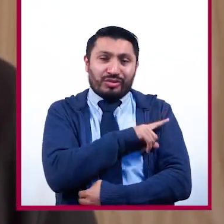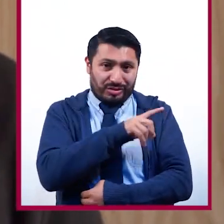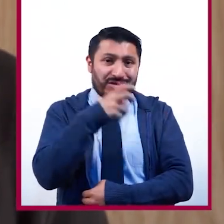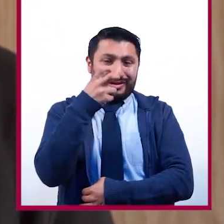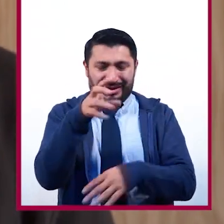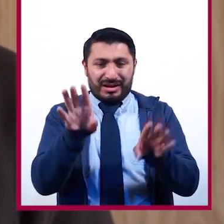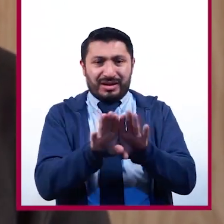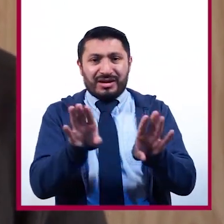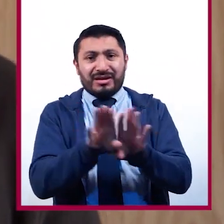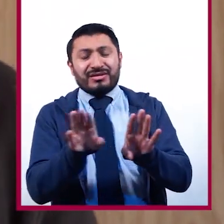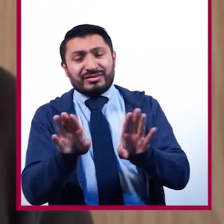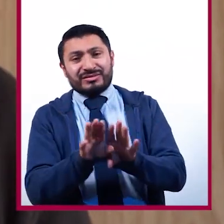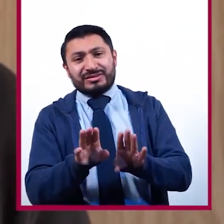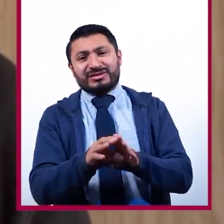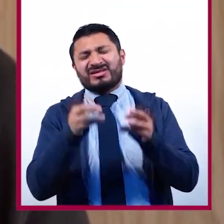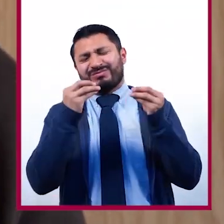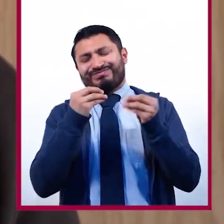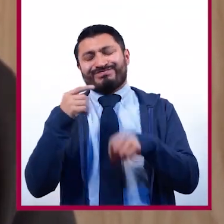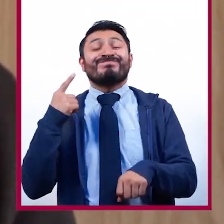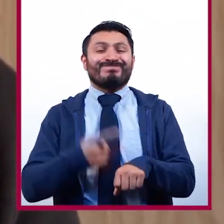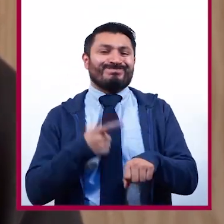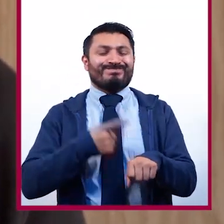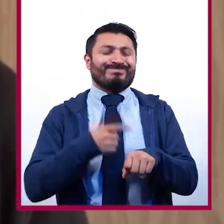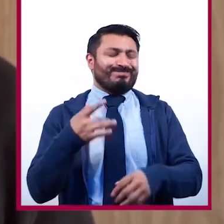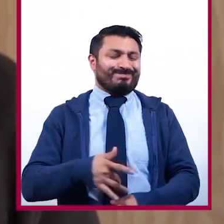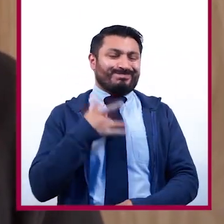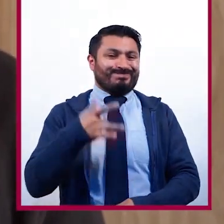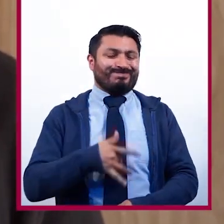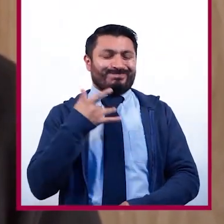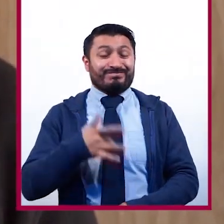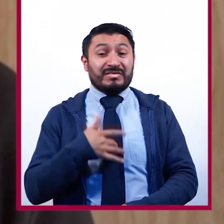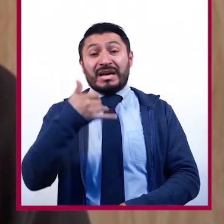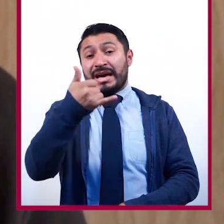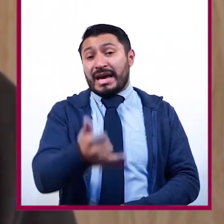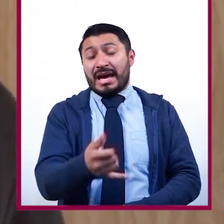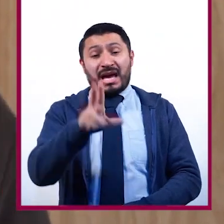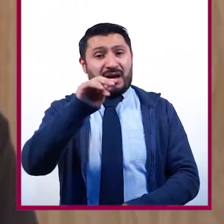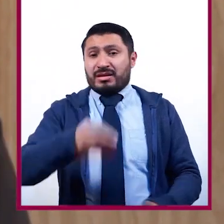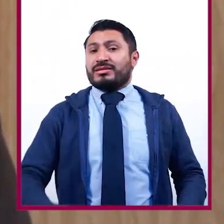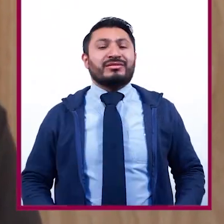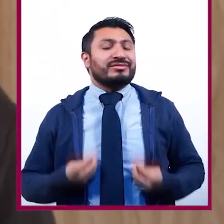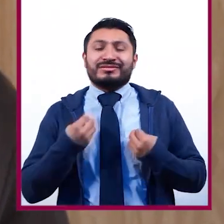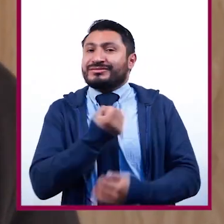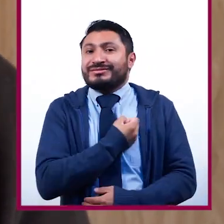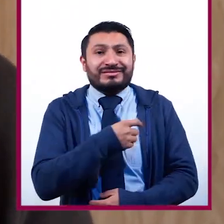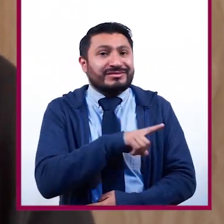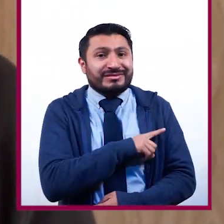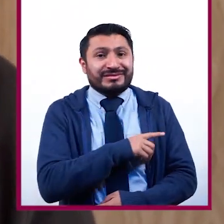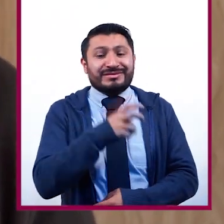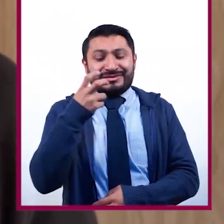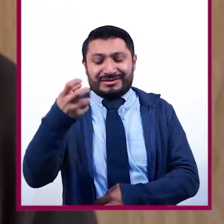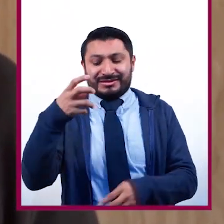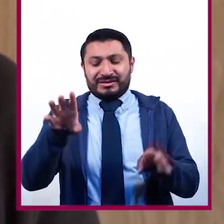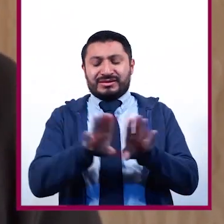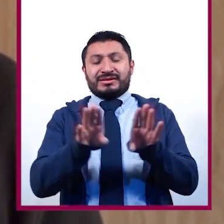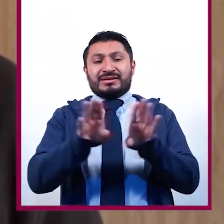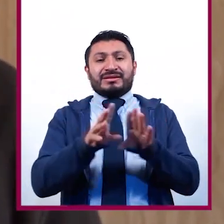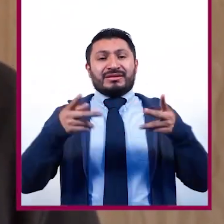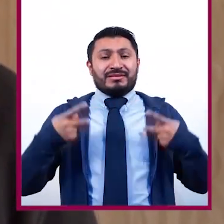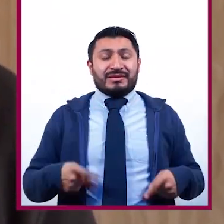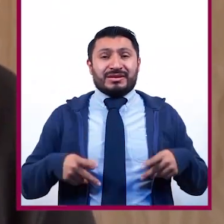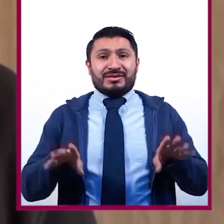sinnúmero de padecimientos. Y también, pues, no llevar una vida saludable. Hoy en día la gente es muy